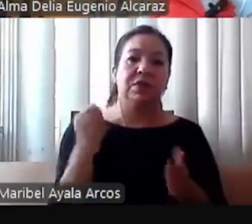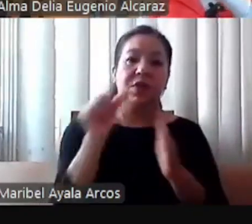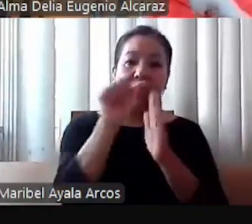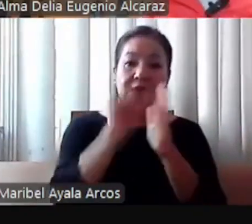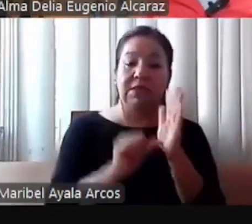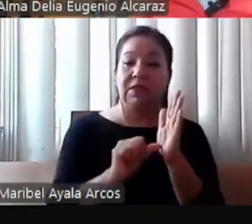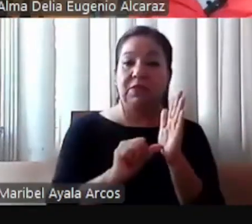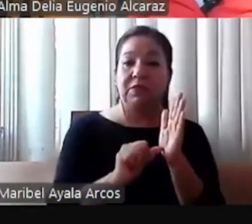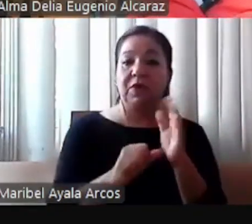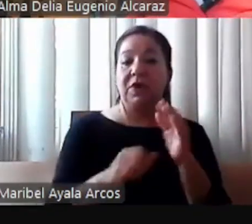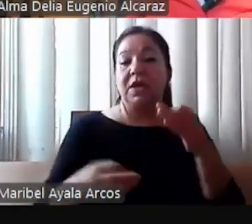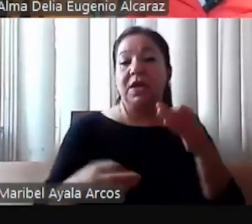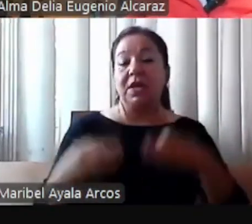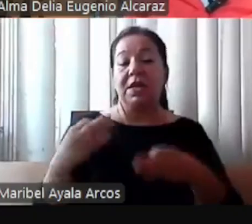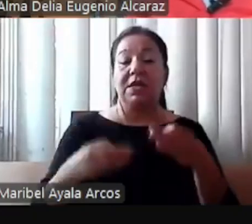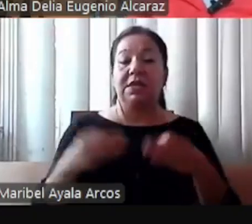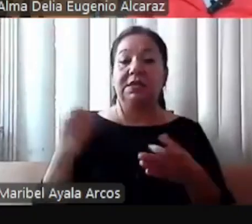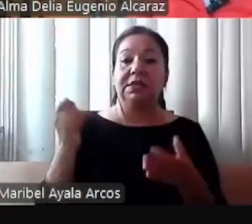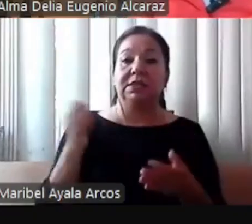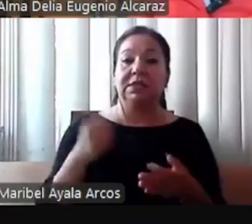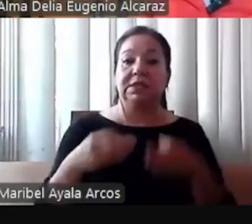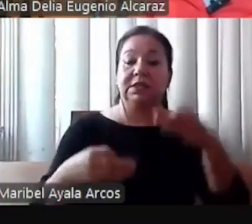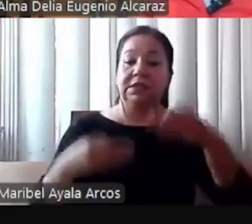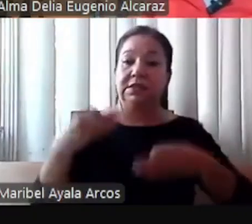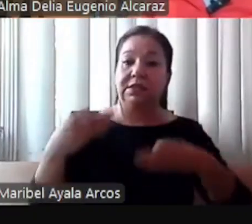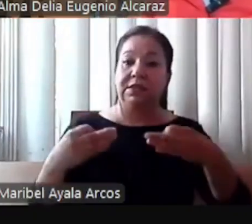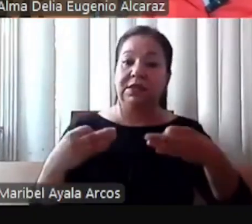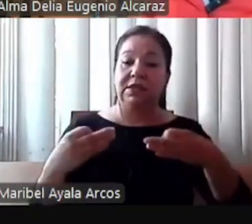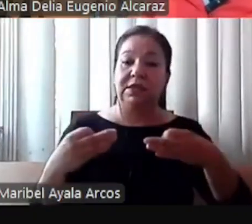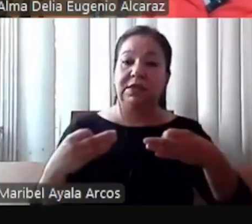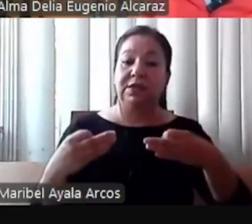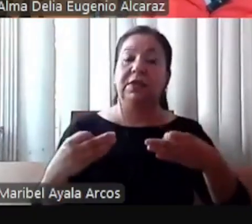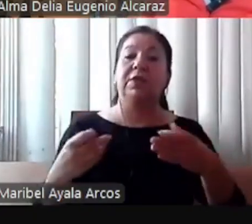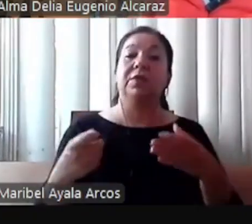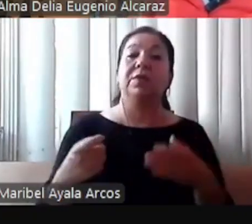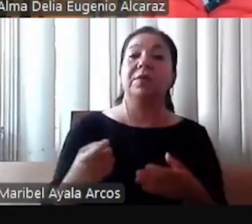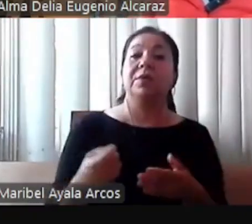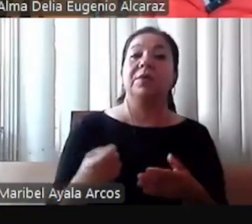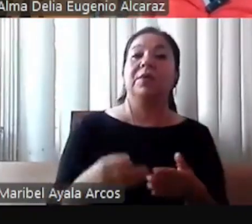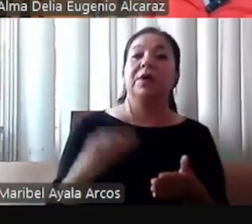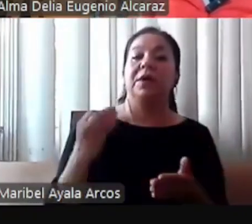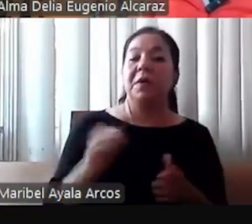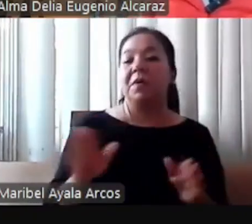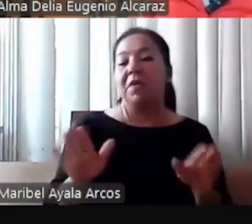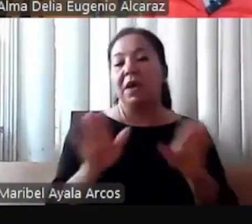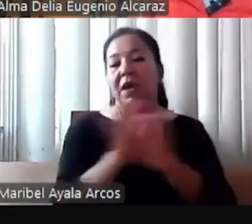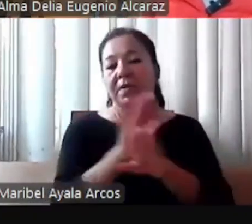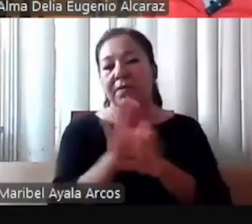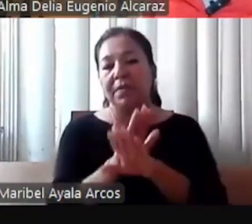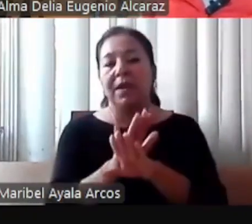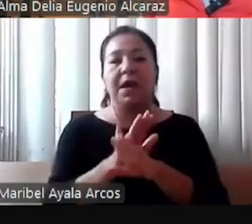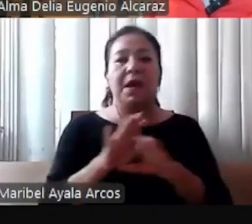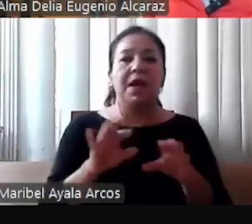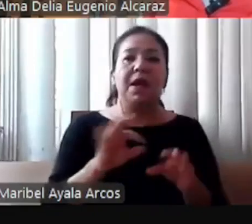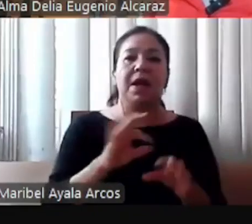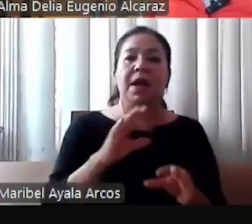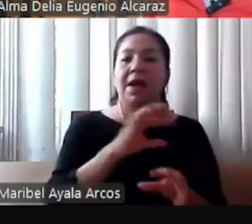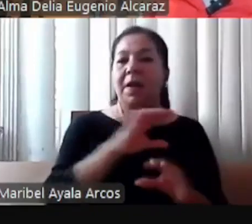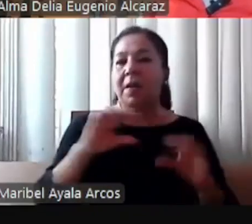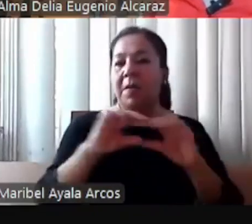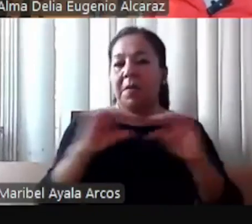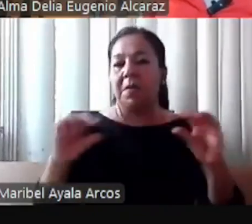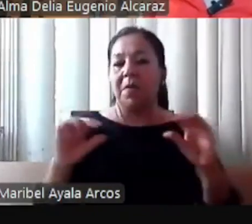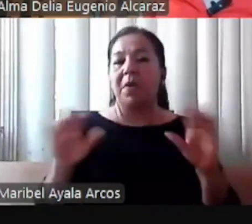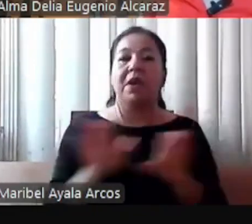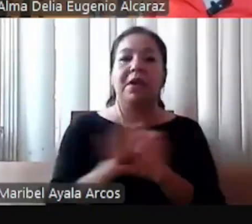sentencias dictadas en los recursos de apelación tienen como efectos confirmar, modificar o revocar el acto o resolución impugnado.